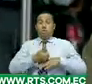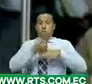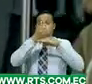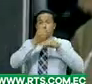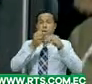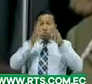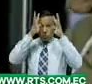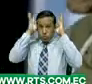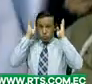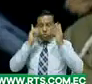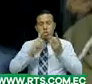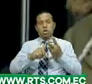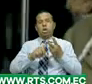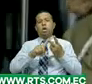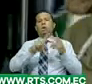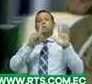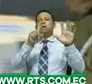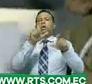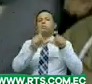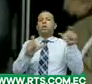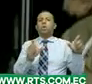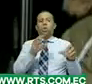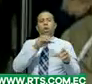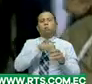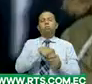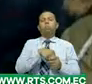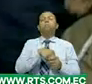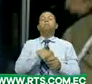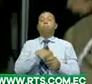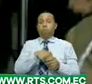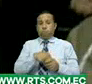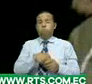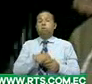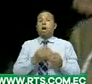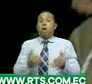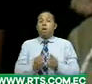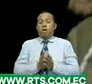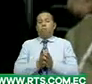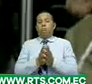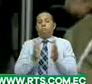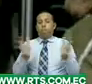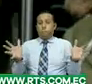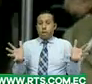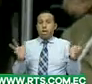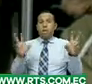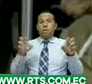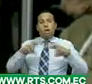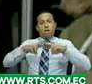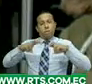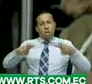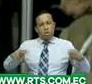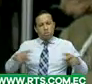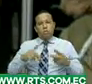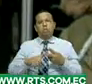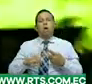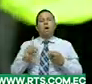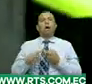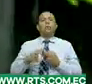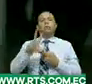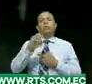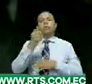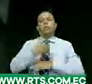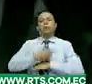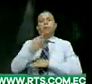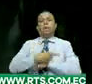Corte Provincial ha ordenado la vinculación, se amplía el término o el plazo de la instrucción fiscal por 30 días. Resolución que